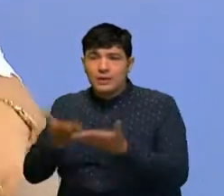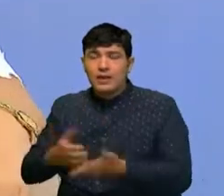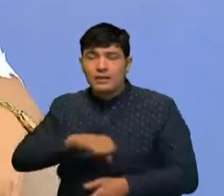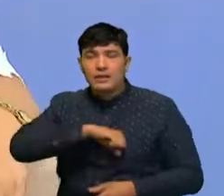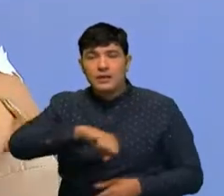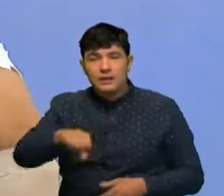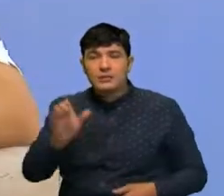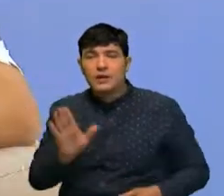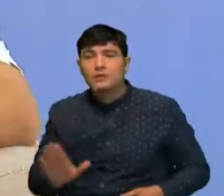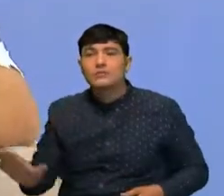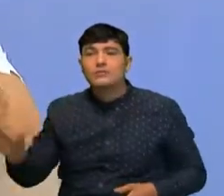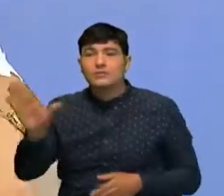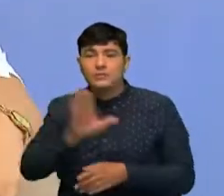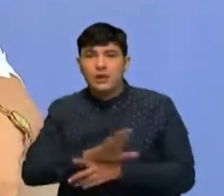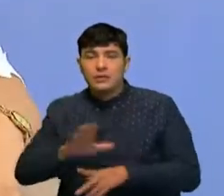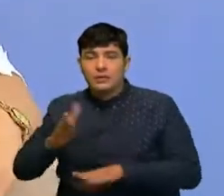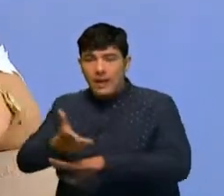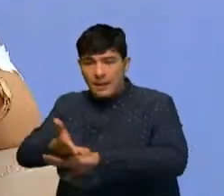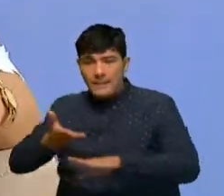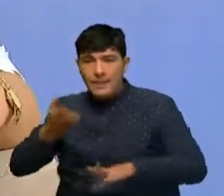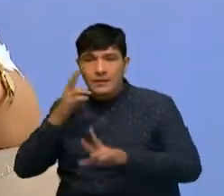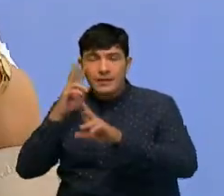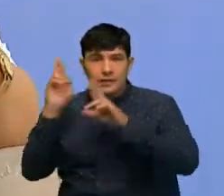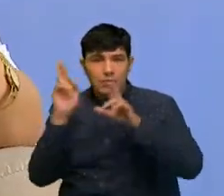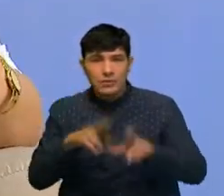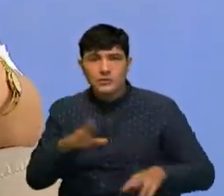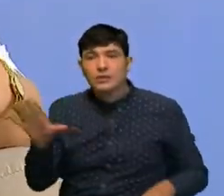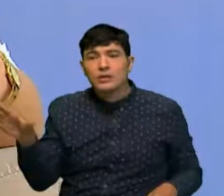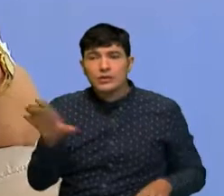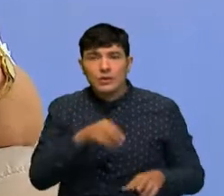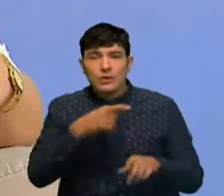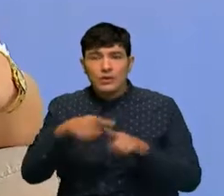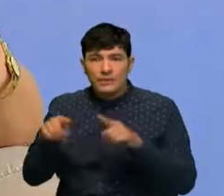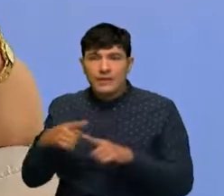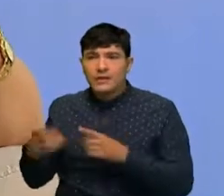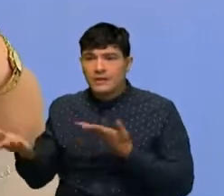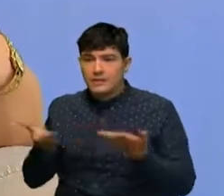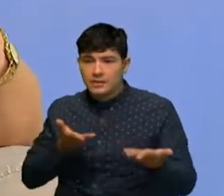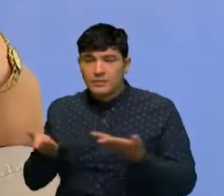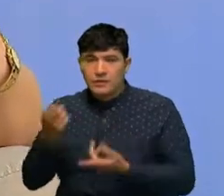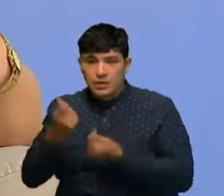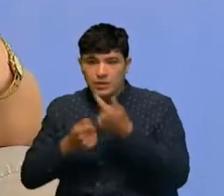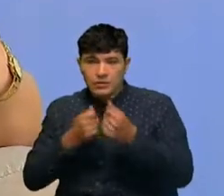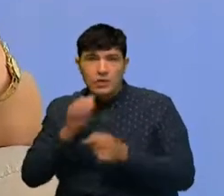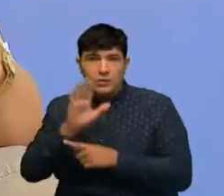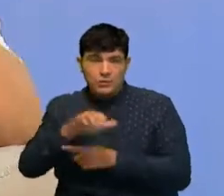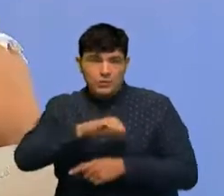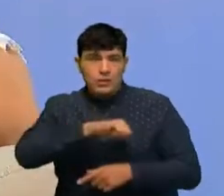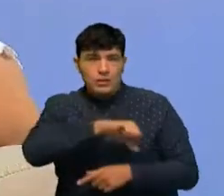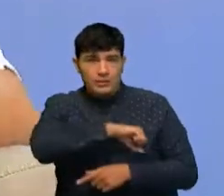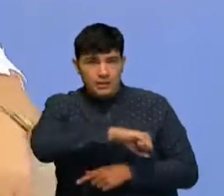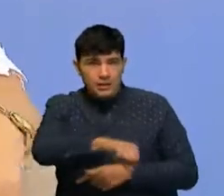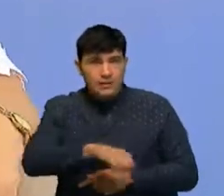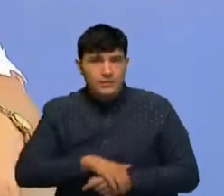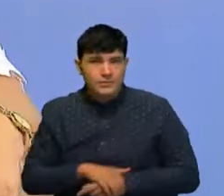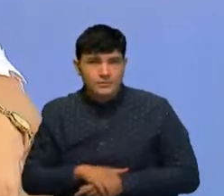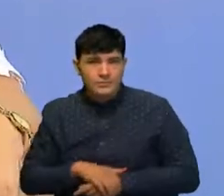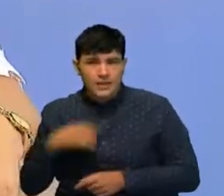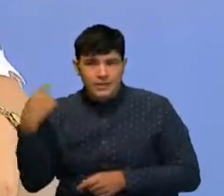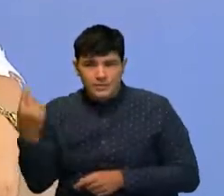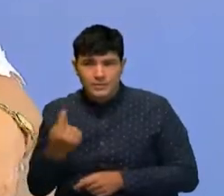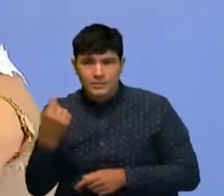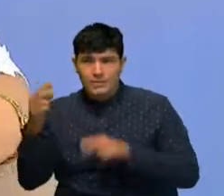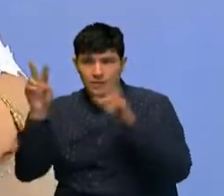señores trabajadores, a reclamar todas sus prestaciones económicas a las que tiene derecho, no solamente a la